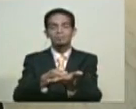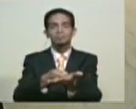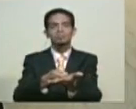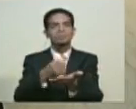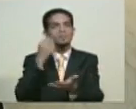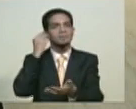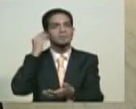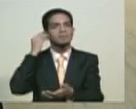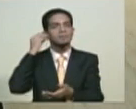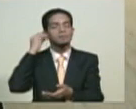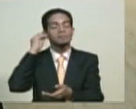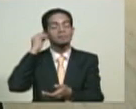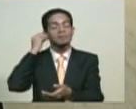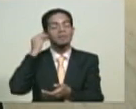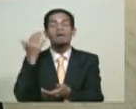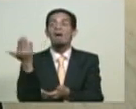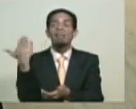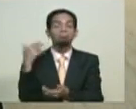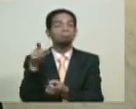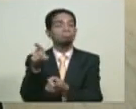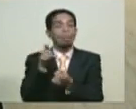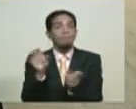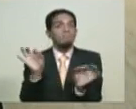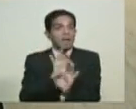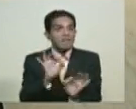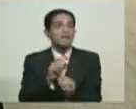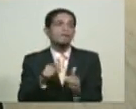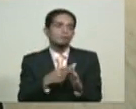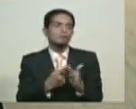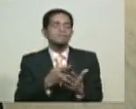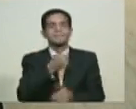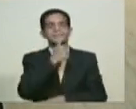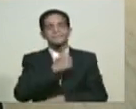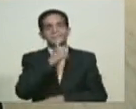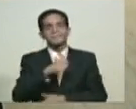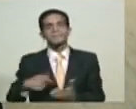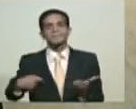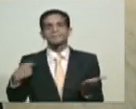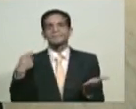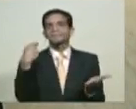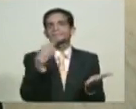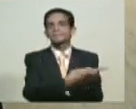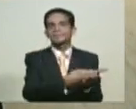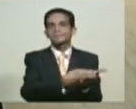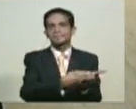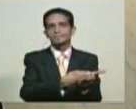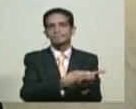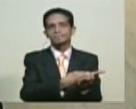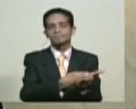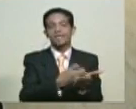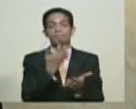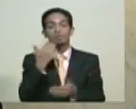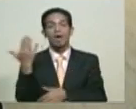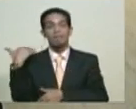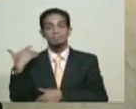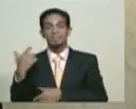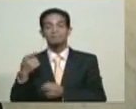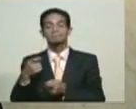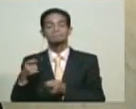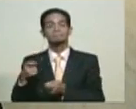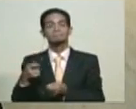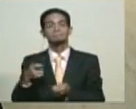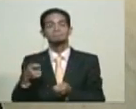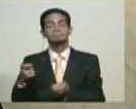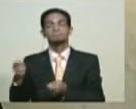país, 70 mil millones de dólares, en donde pasó las importaciones del Estado de 3.500 millones de dólares